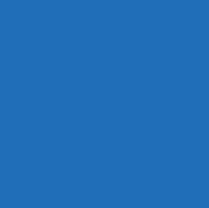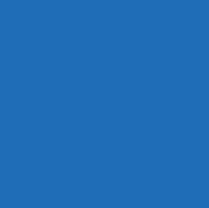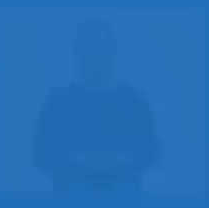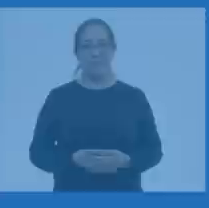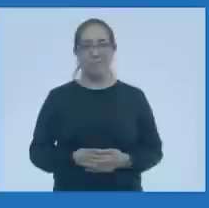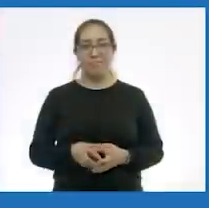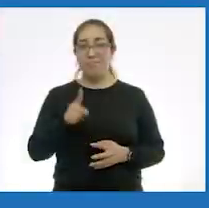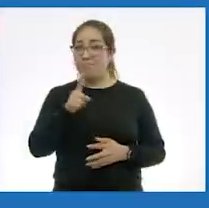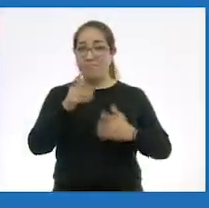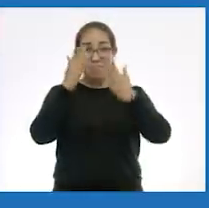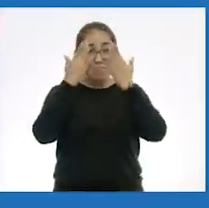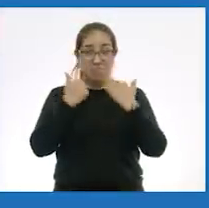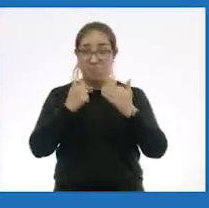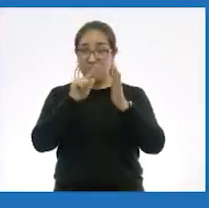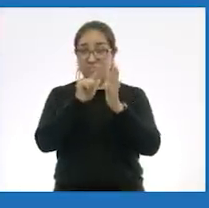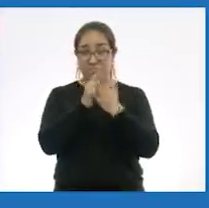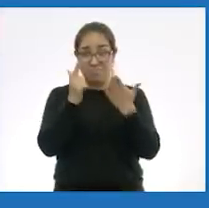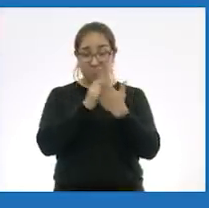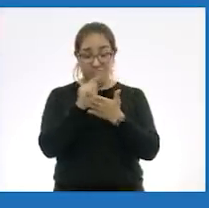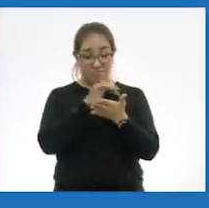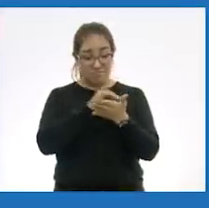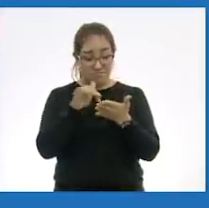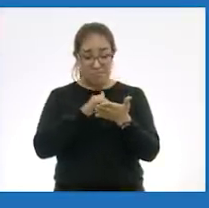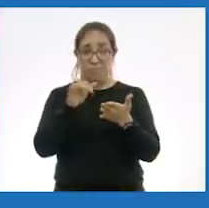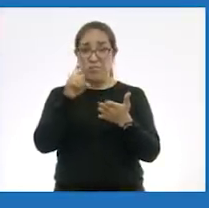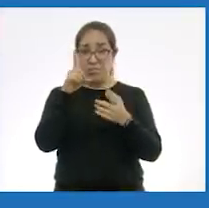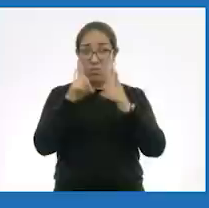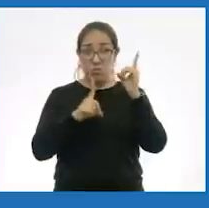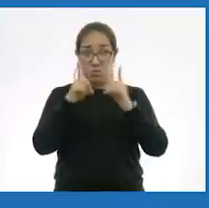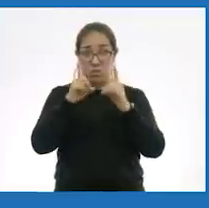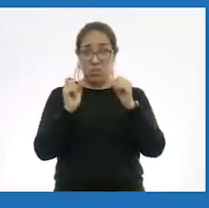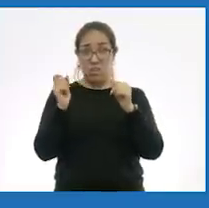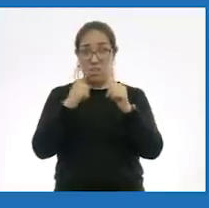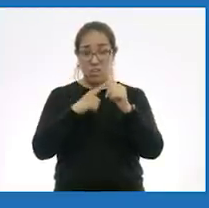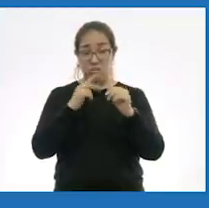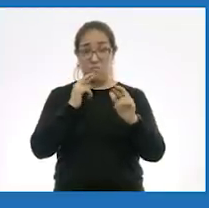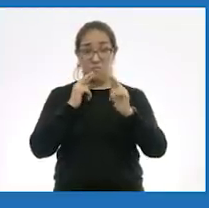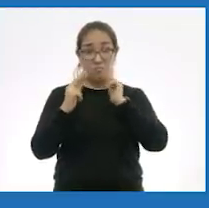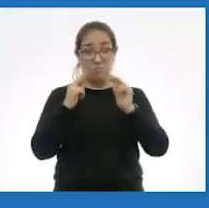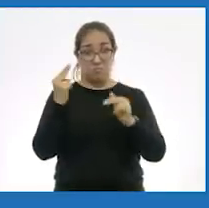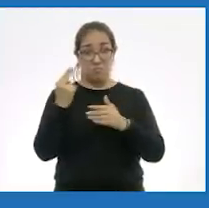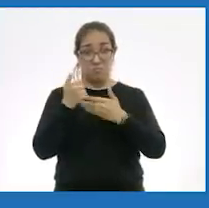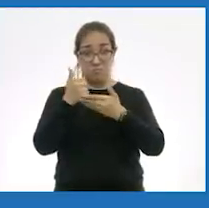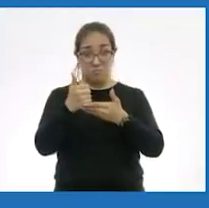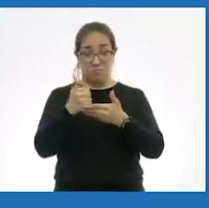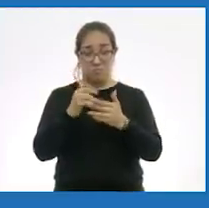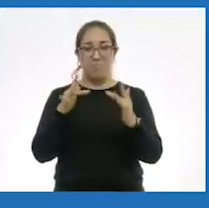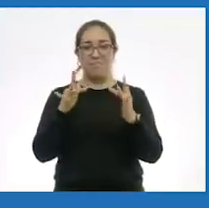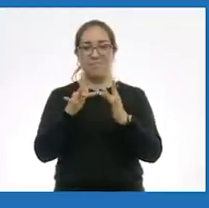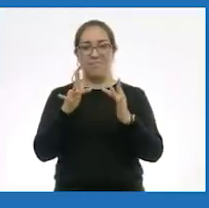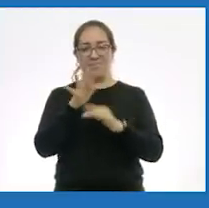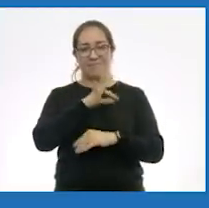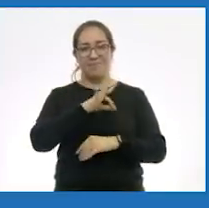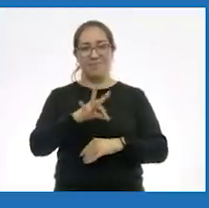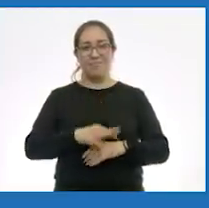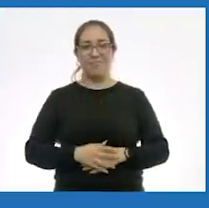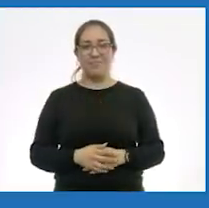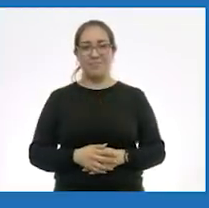Si no tienes el libro de texto o necesitas ayuda para resolver tus dudas, contáctanos.